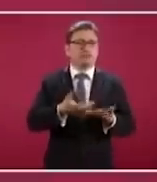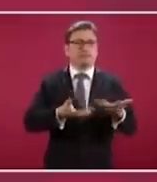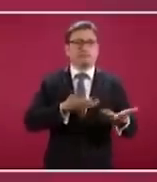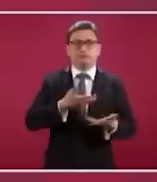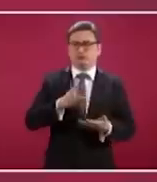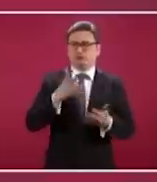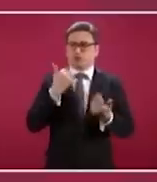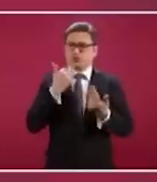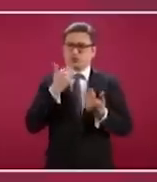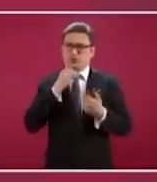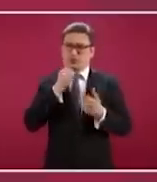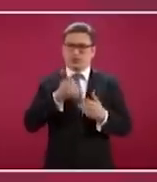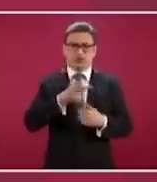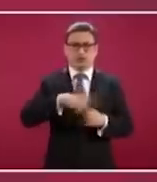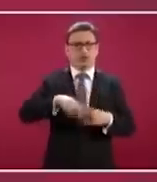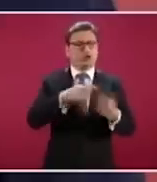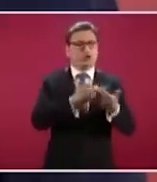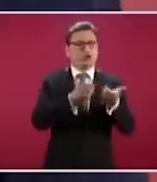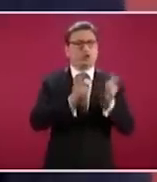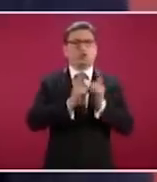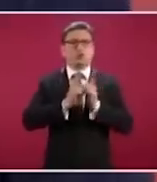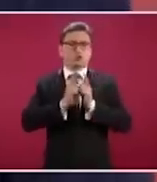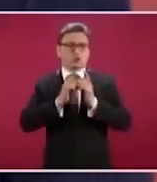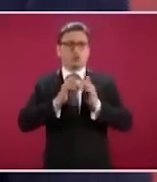no existe asociación delictuosa